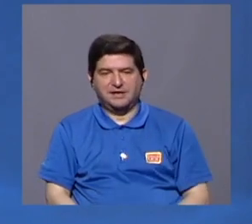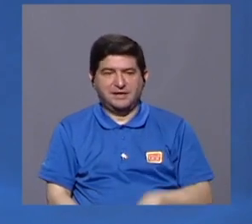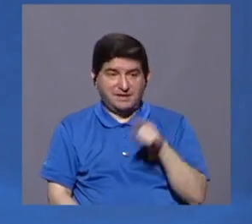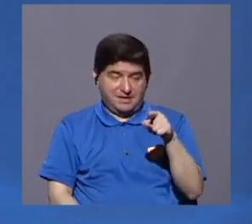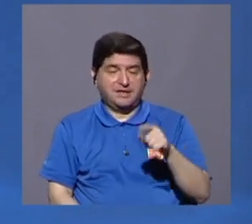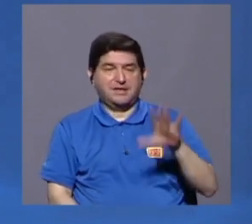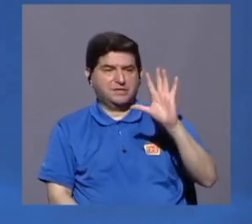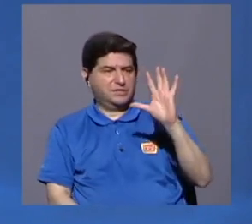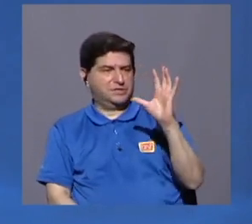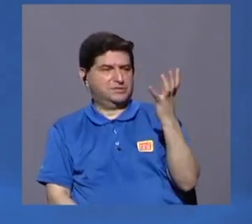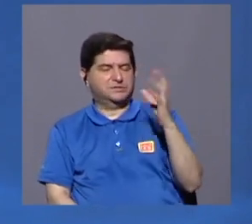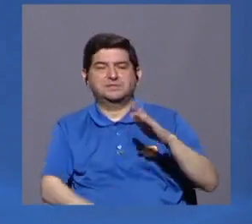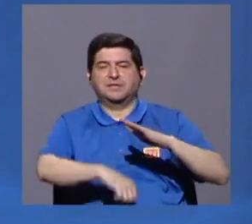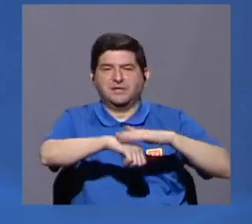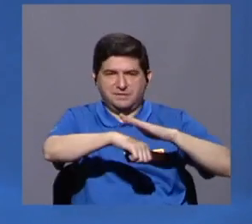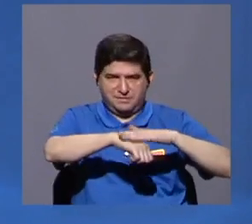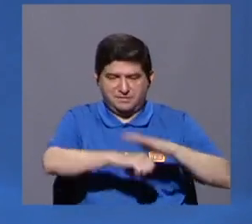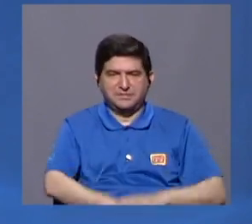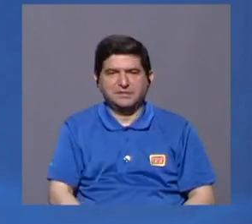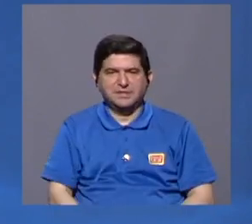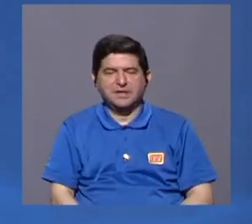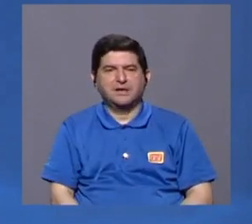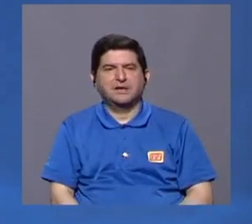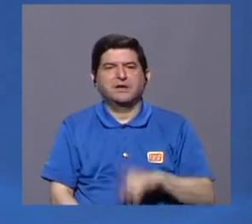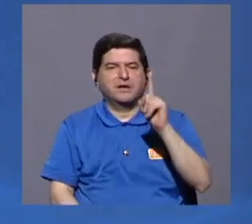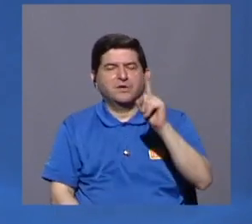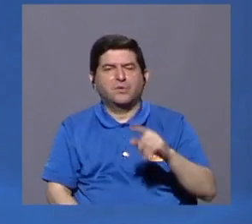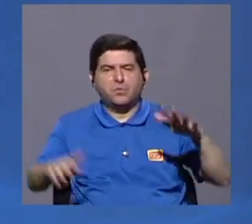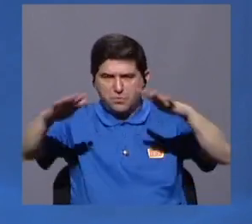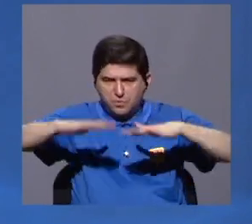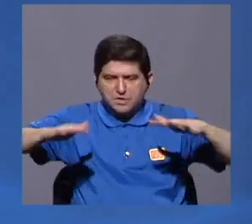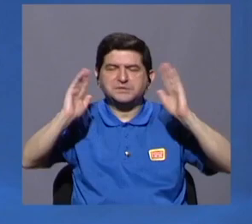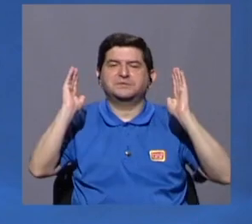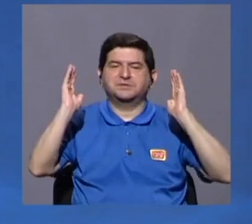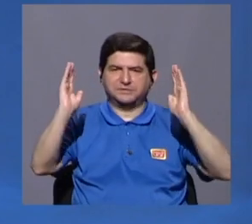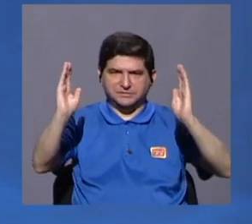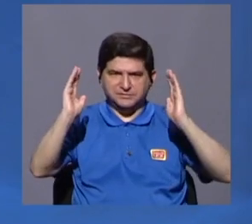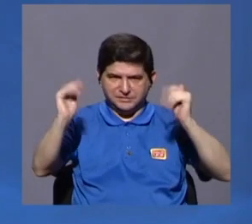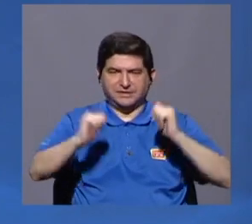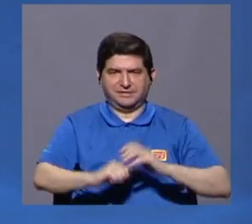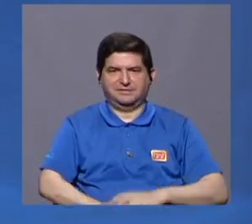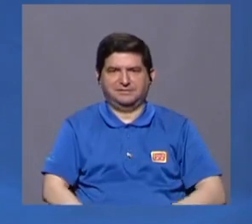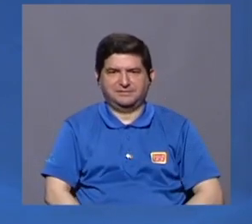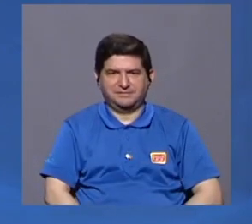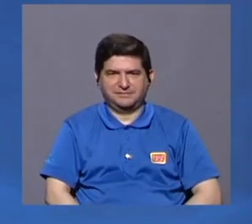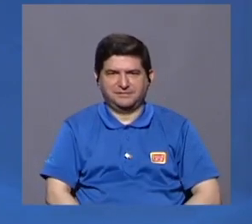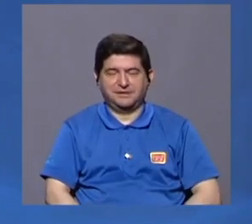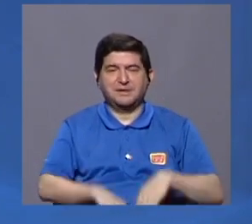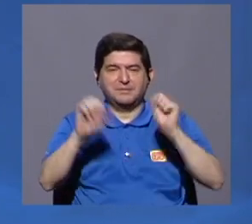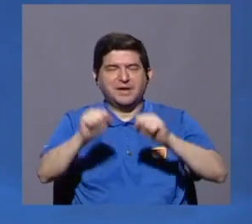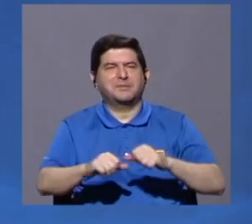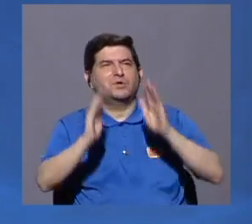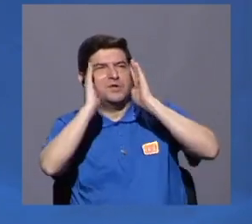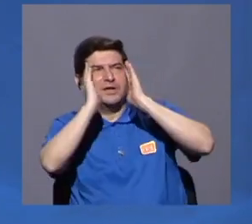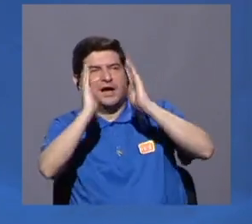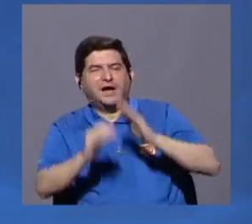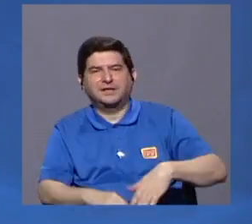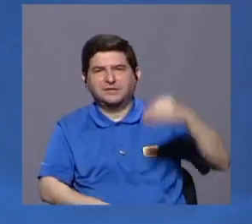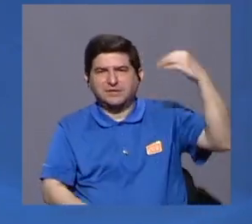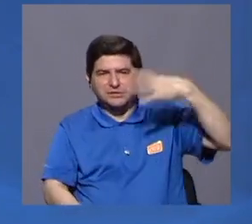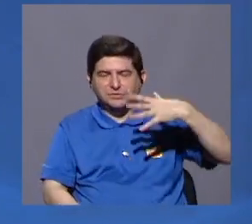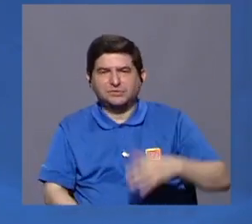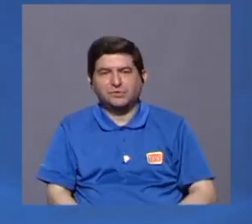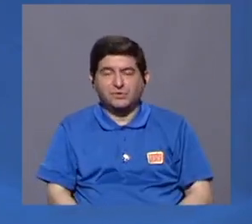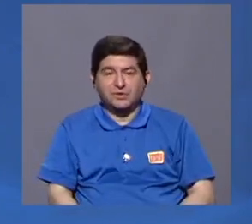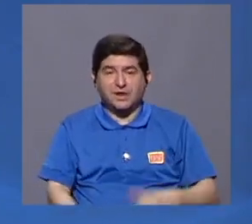plato pues nos va a permitir poder cubrir una banda bastante grande observando el sol en la región